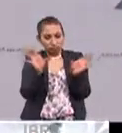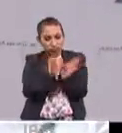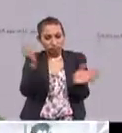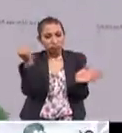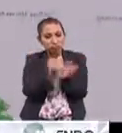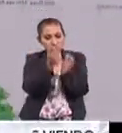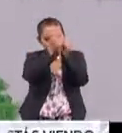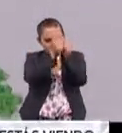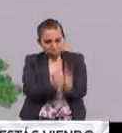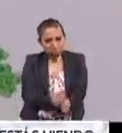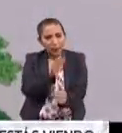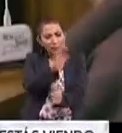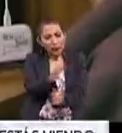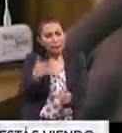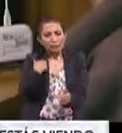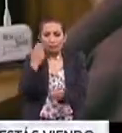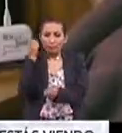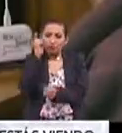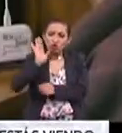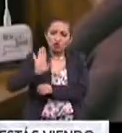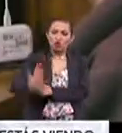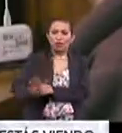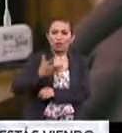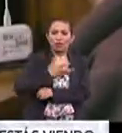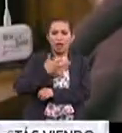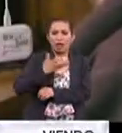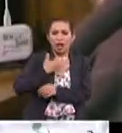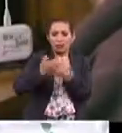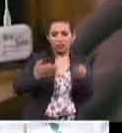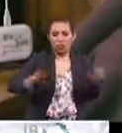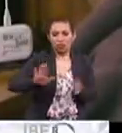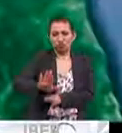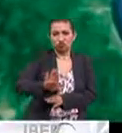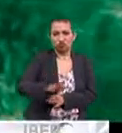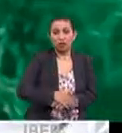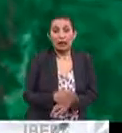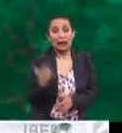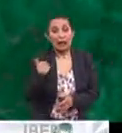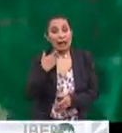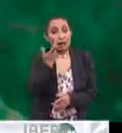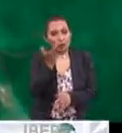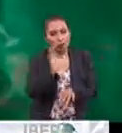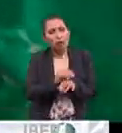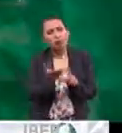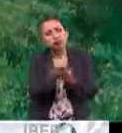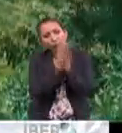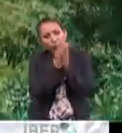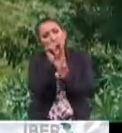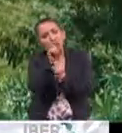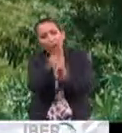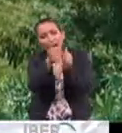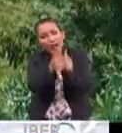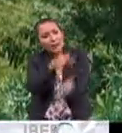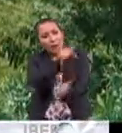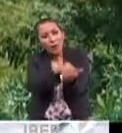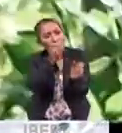certificados permanentes que los acreditan como tenedores de las tierras, y se les ha convencido